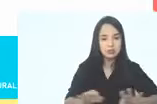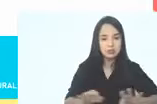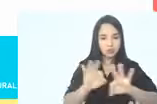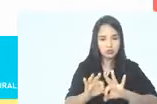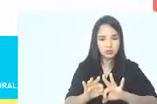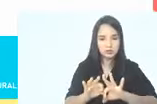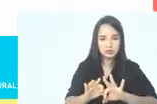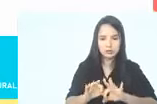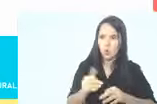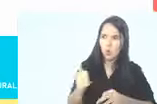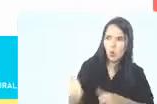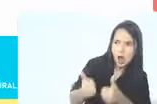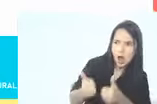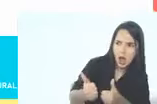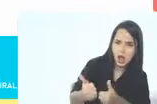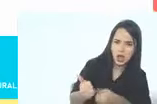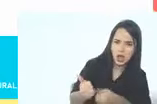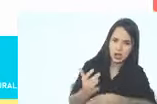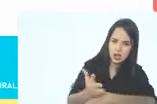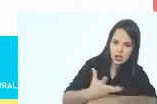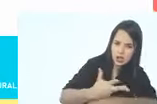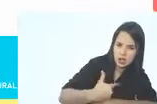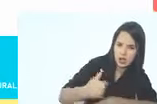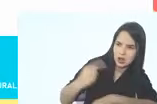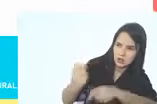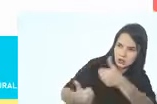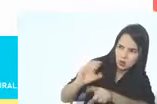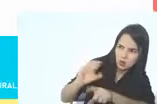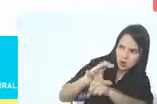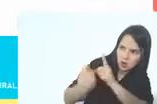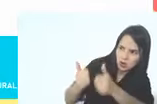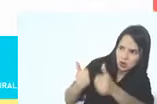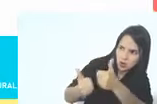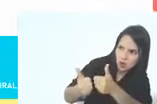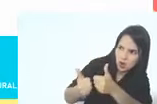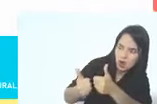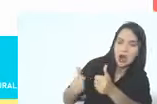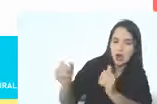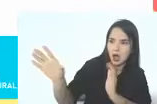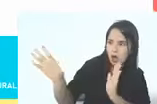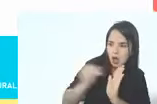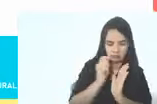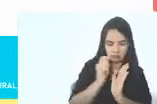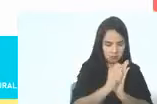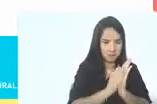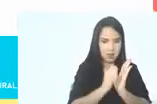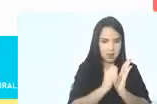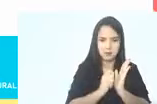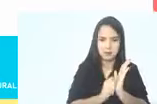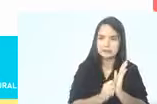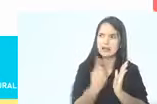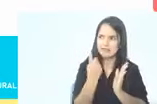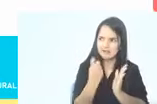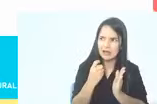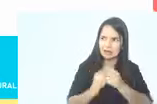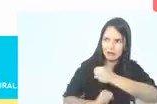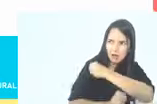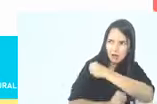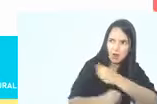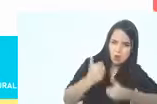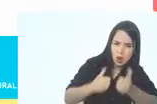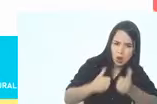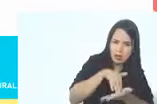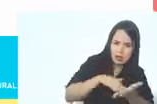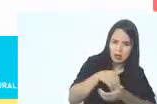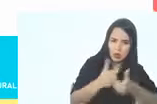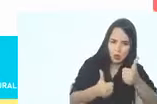sistematizado, que cada municipio va a quedar fortalecido con toda esta información de inventario, de asesoría, de